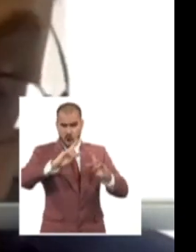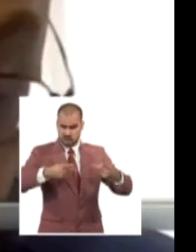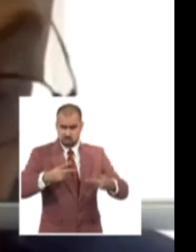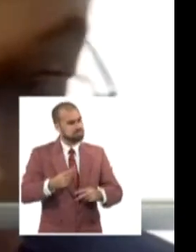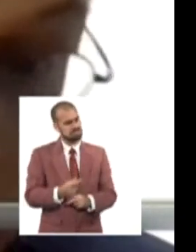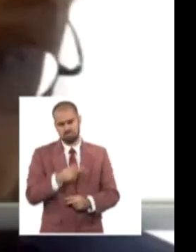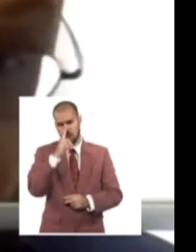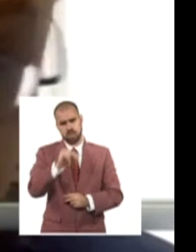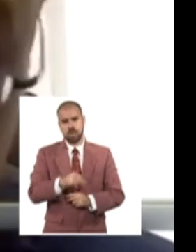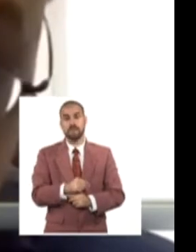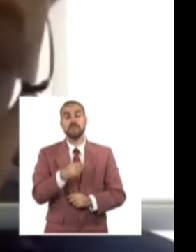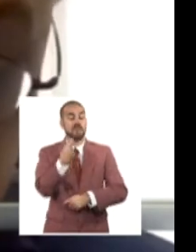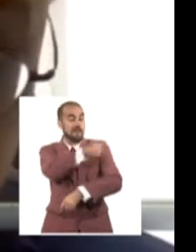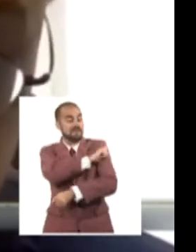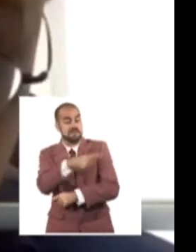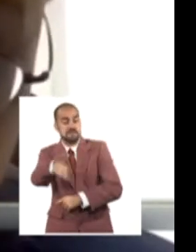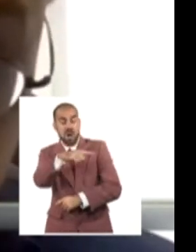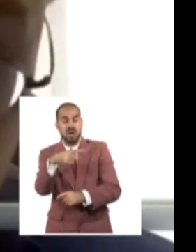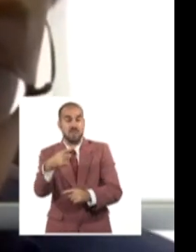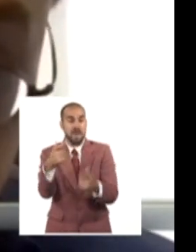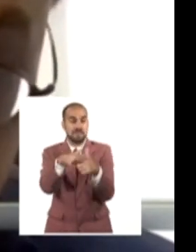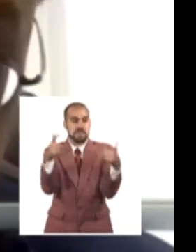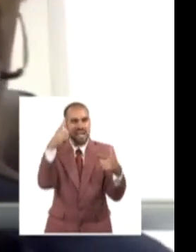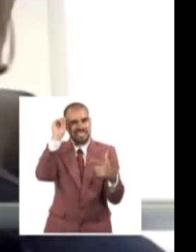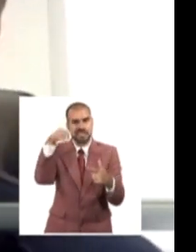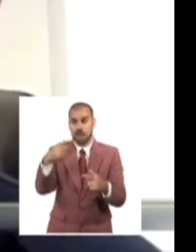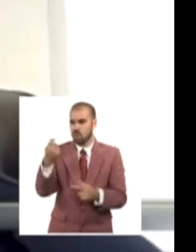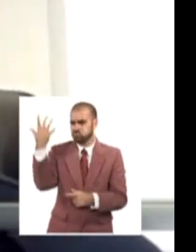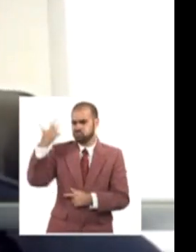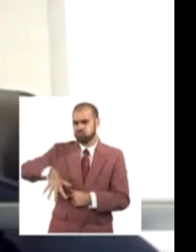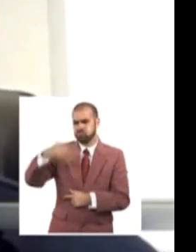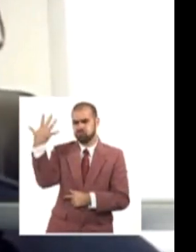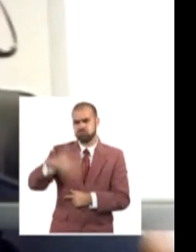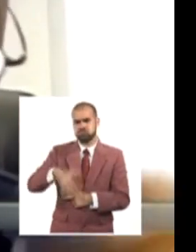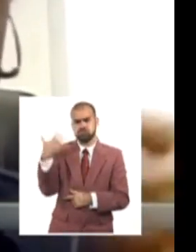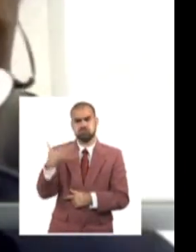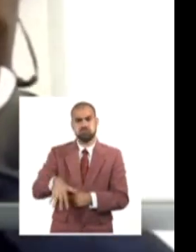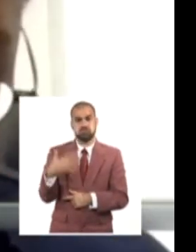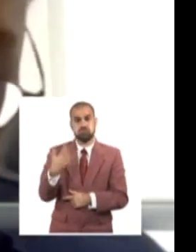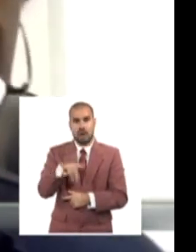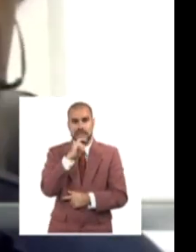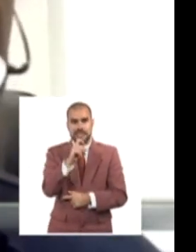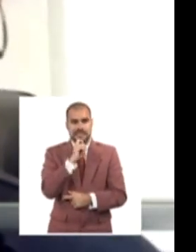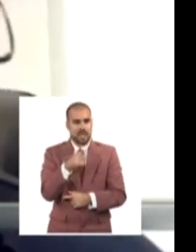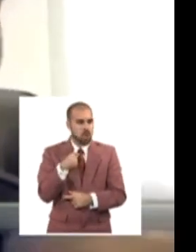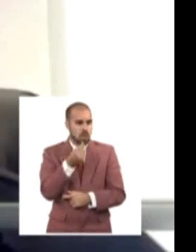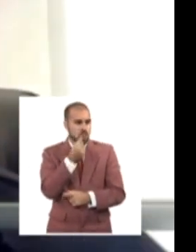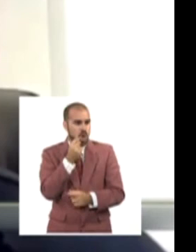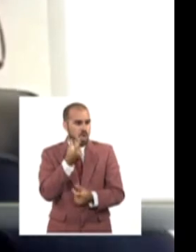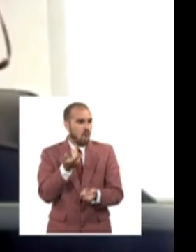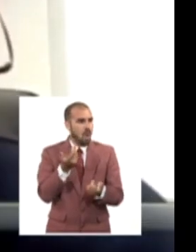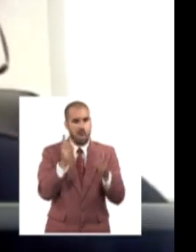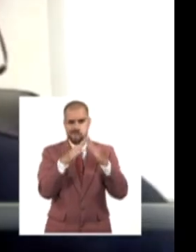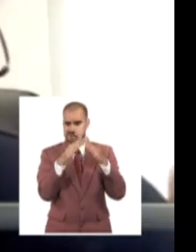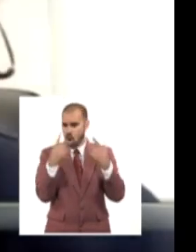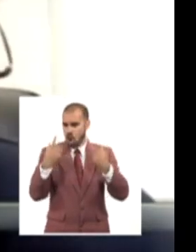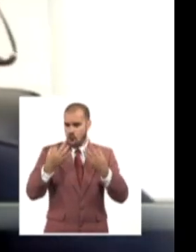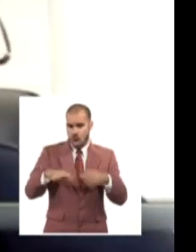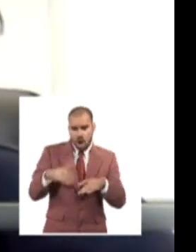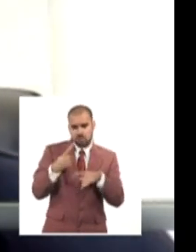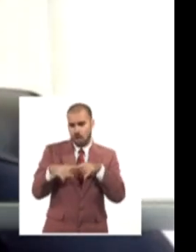en brasil es el costo de la vida la infracción la incapacidad de tener una vida digna este es el punto